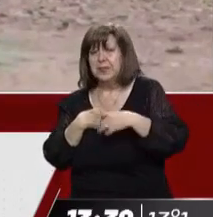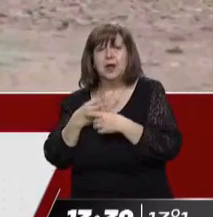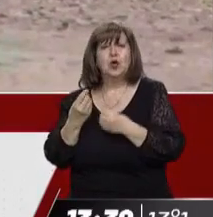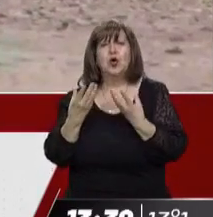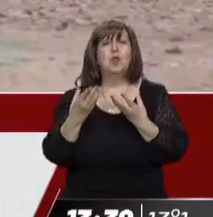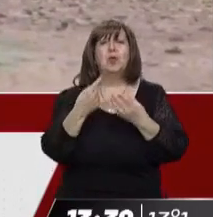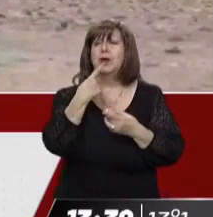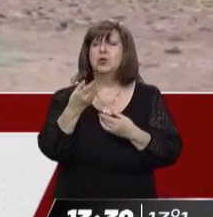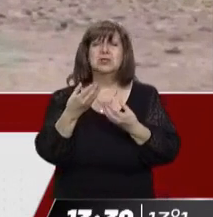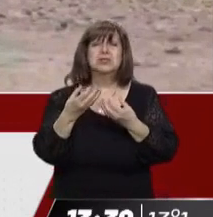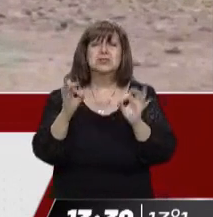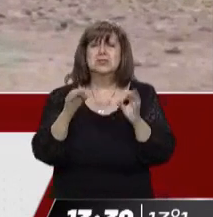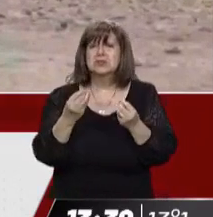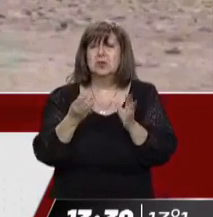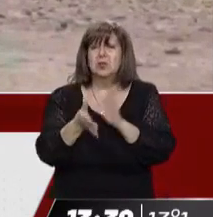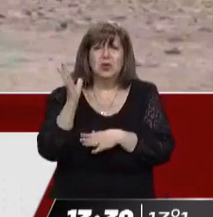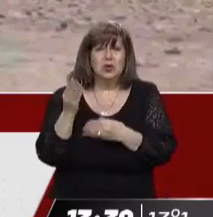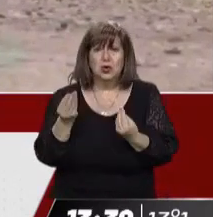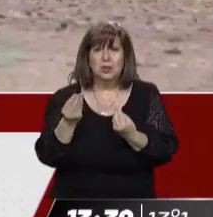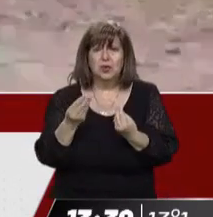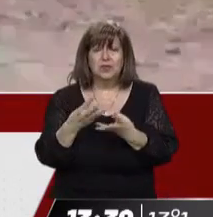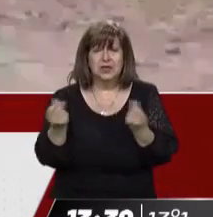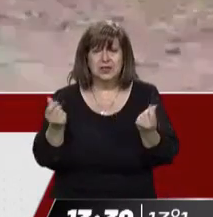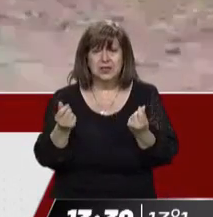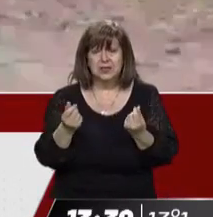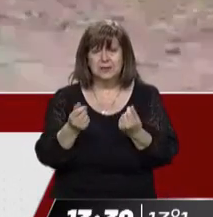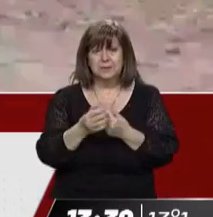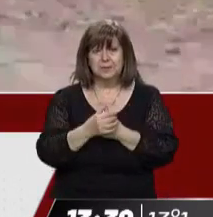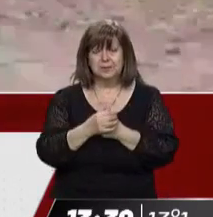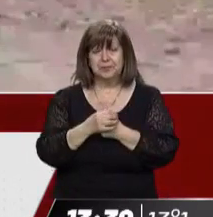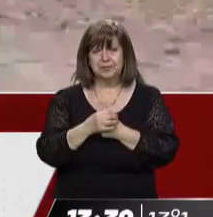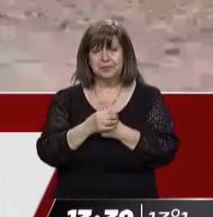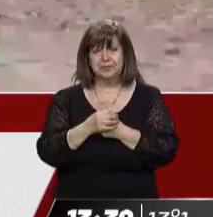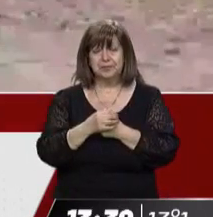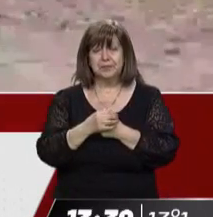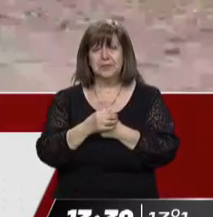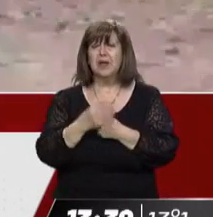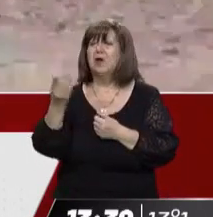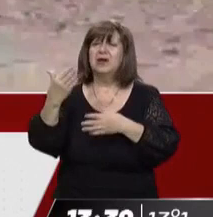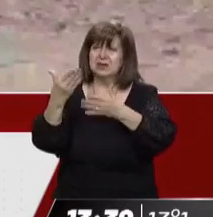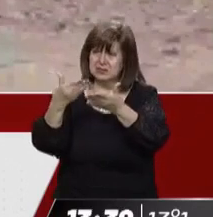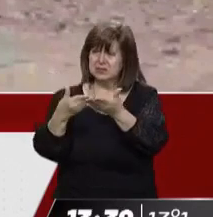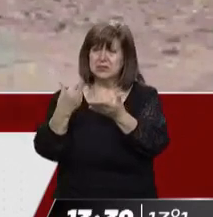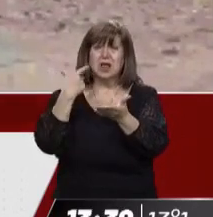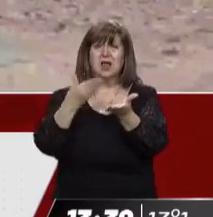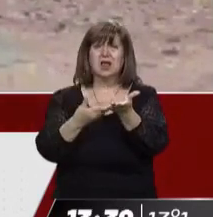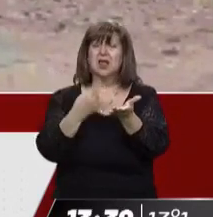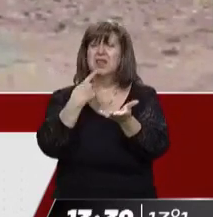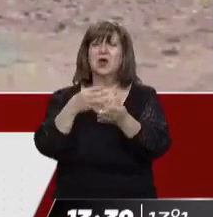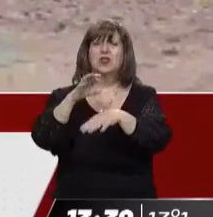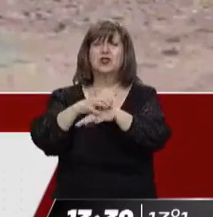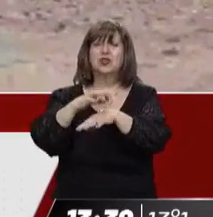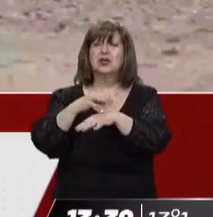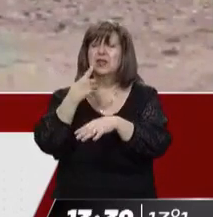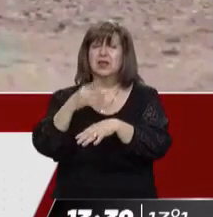salir de esa situación es que a ver mostrame en qué tipo de heridas tenés que qué te dijeron